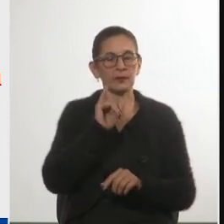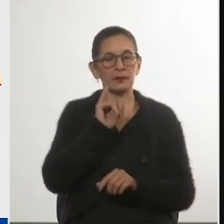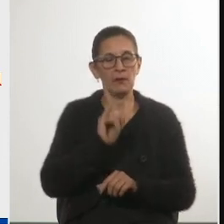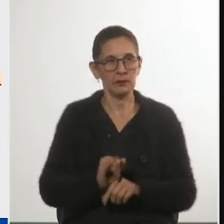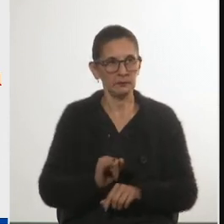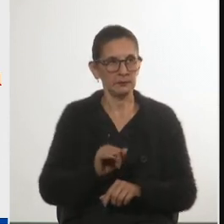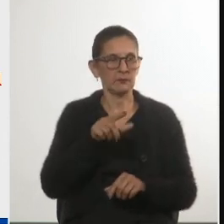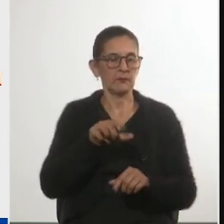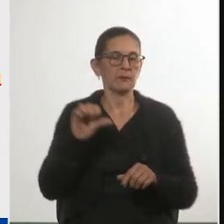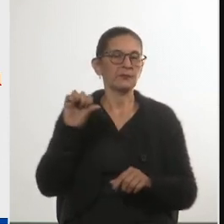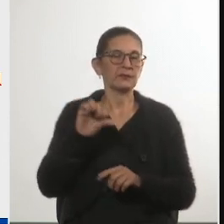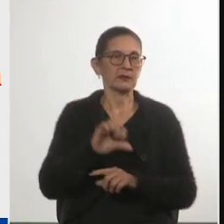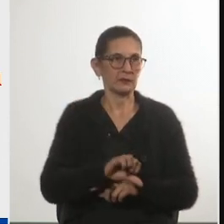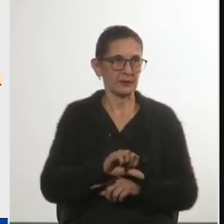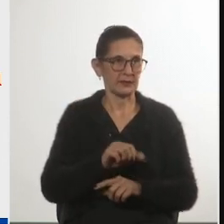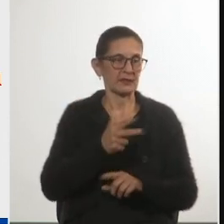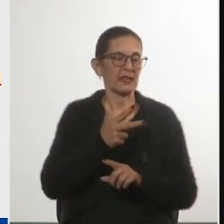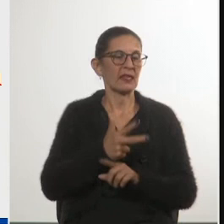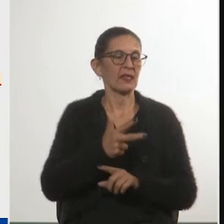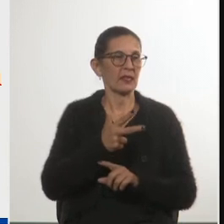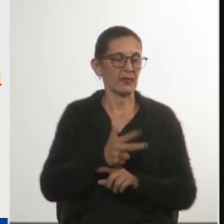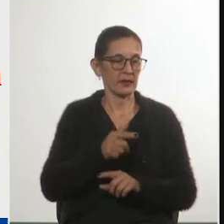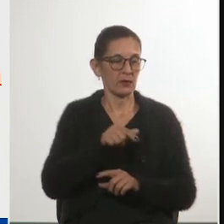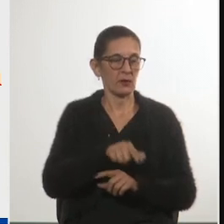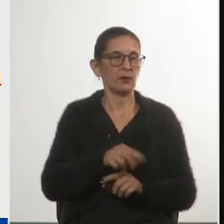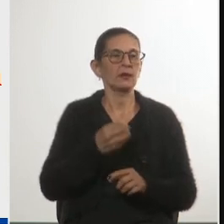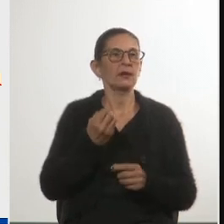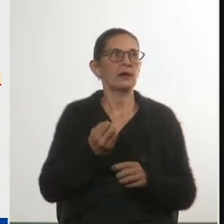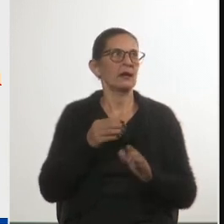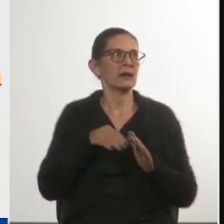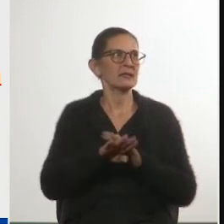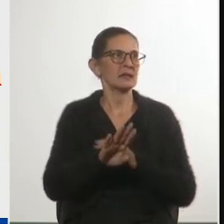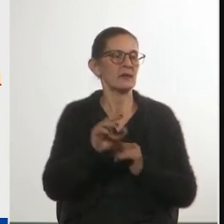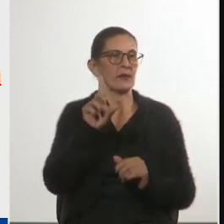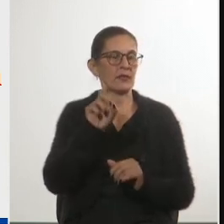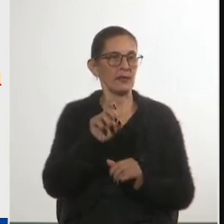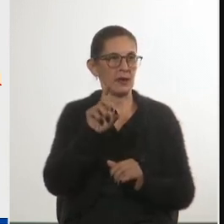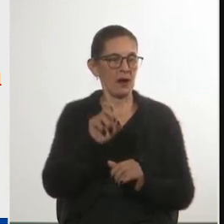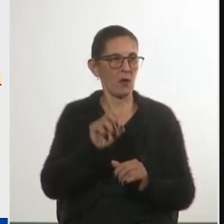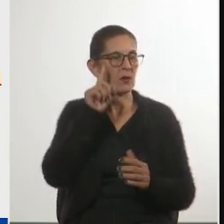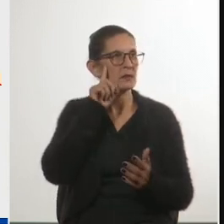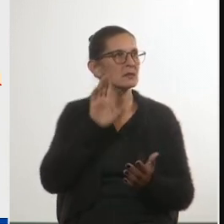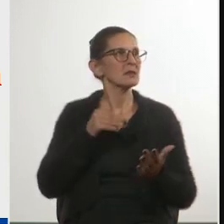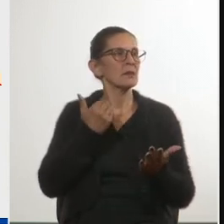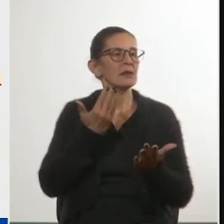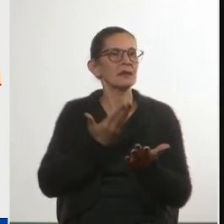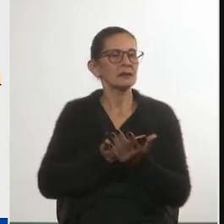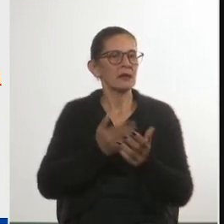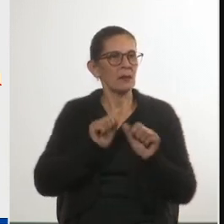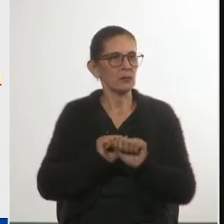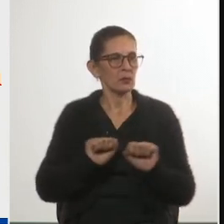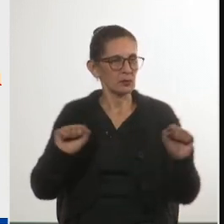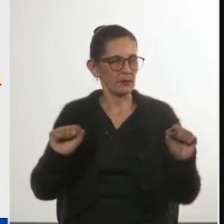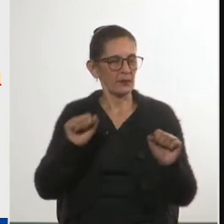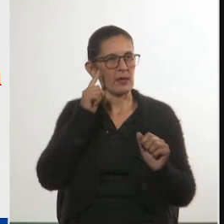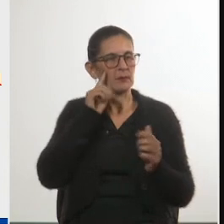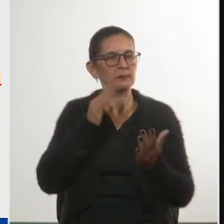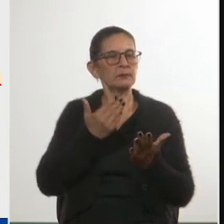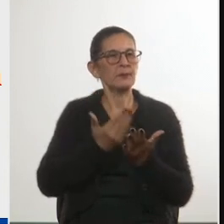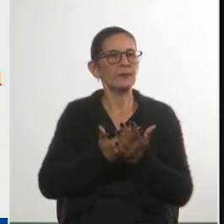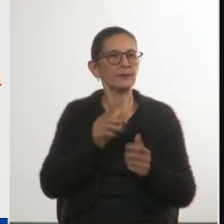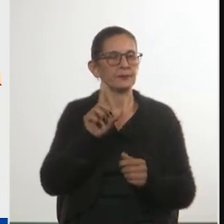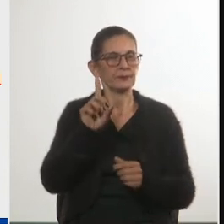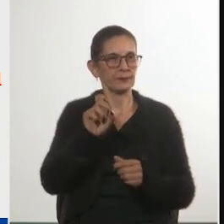de mantenerse el déficit hídrico con un descenso sostenido de las reservas de agua, se planteará la posibilidad de aumentar la proporción de